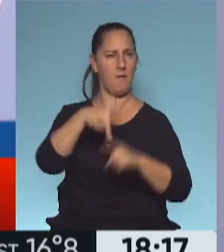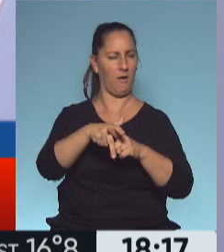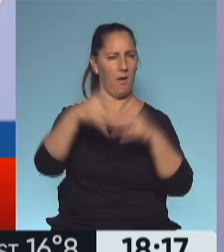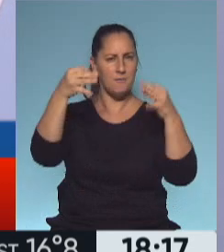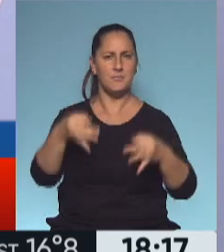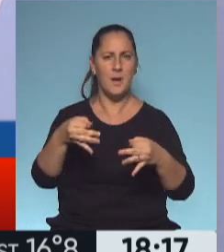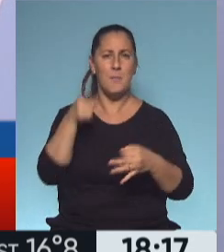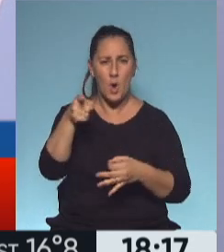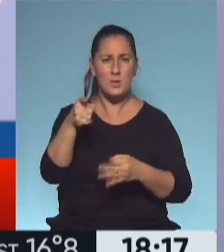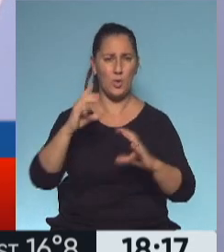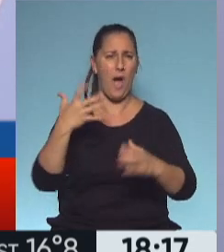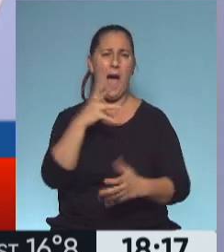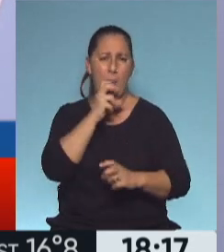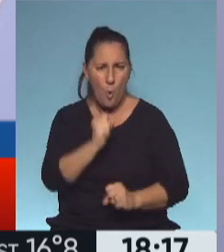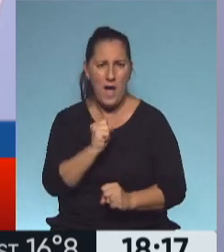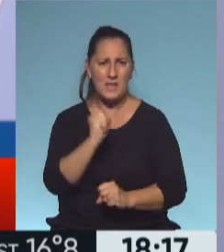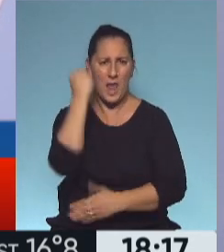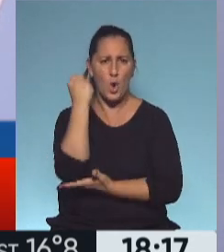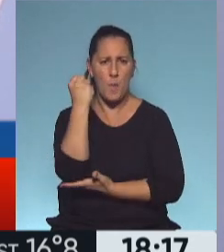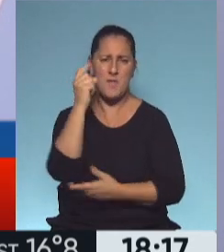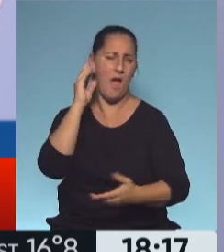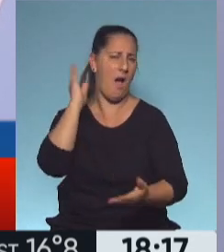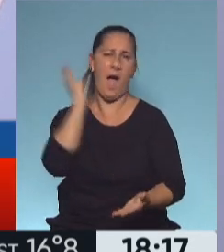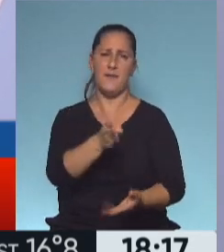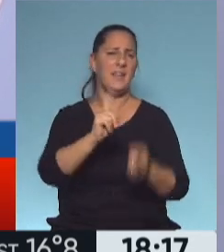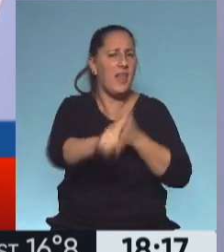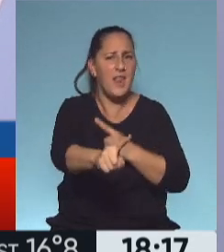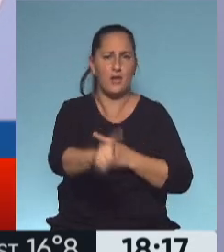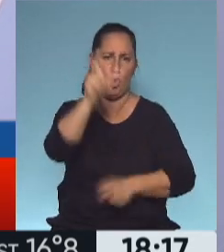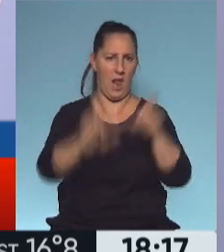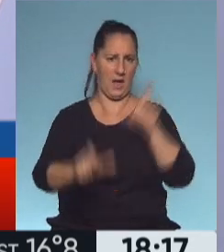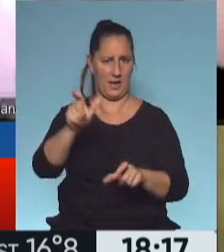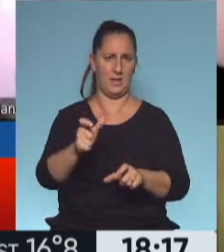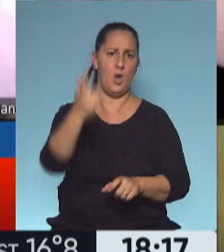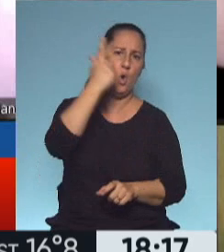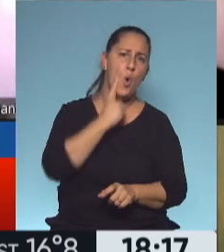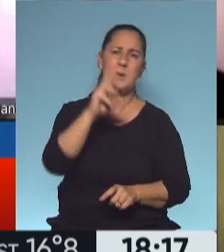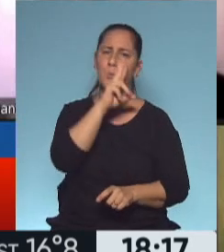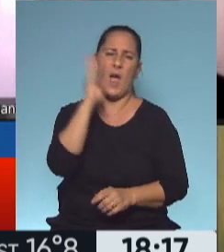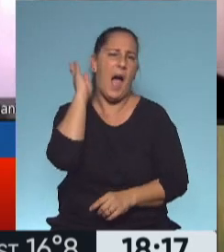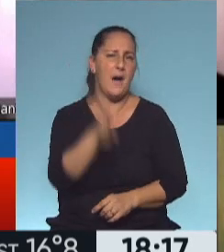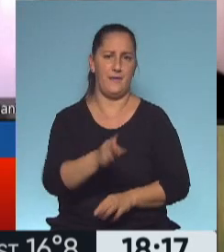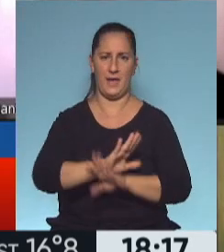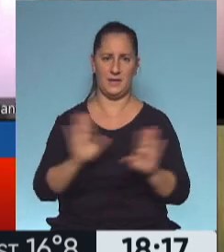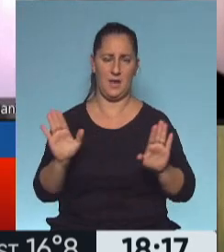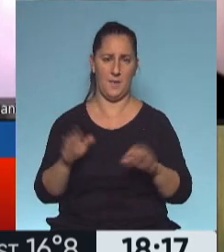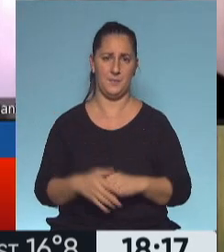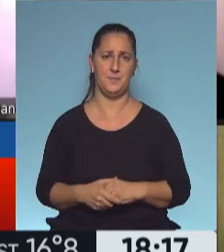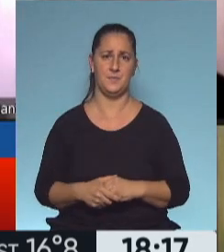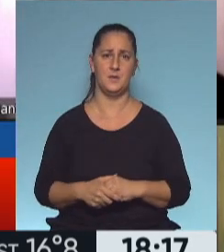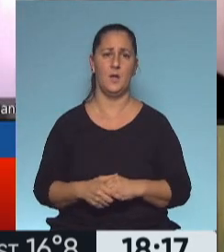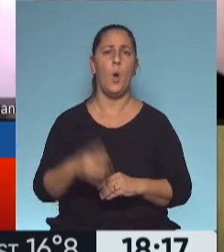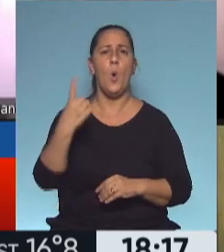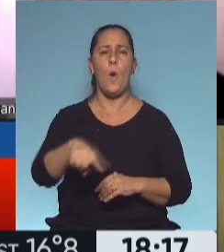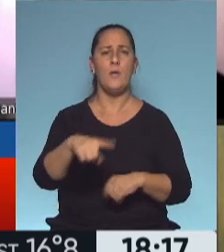algo que afecta de forma directa a la vida de la gente, a la vida de las argentinas y los argentinos. Cuando no se actúa